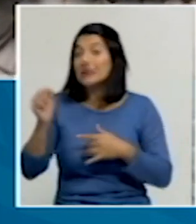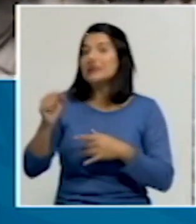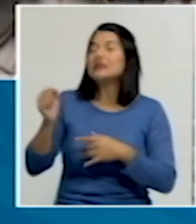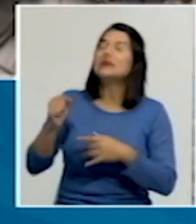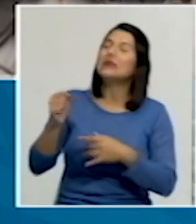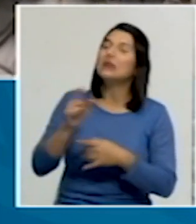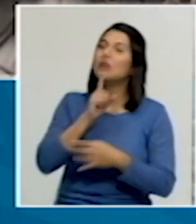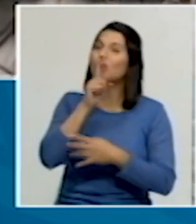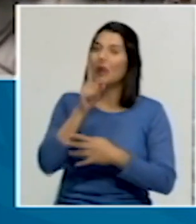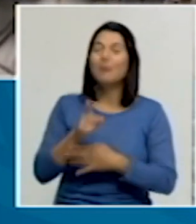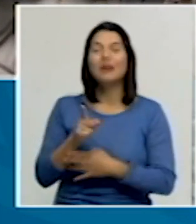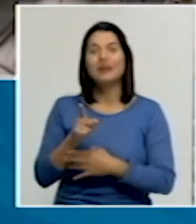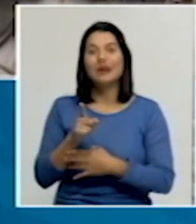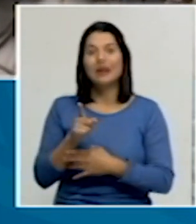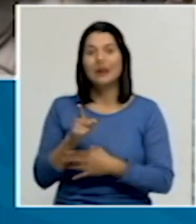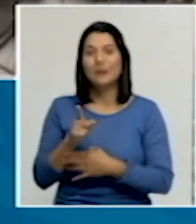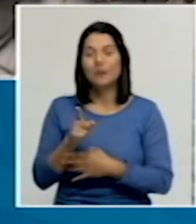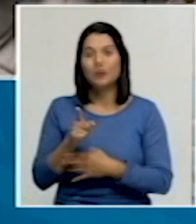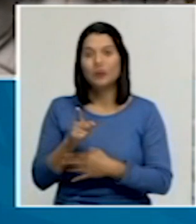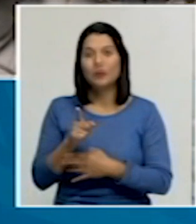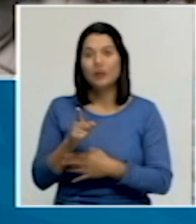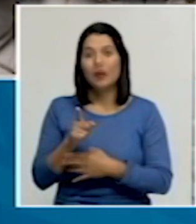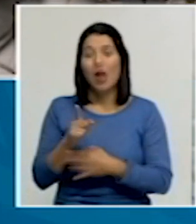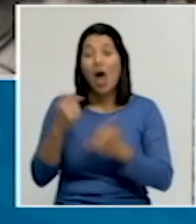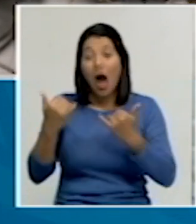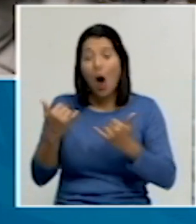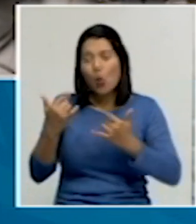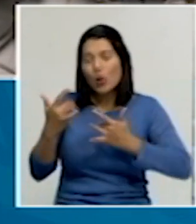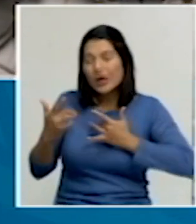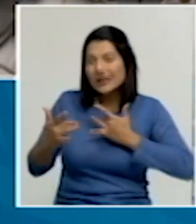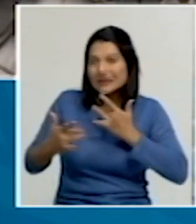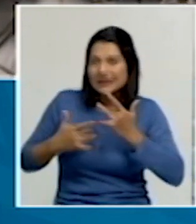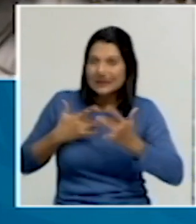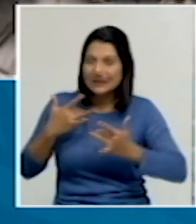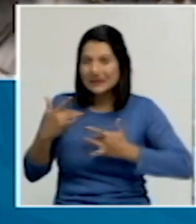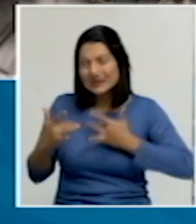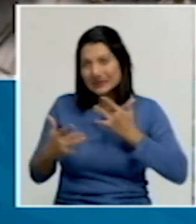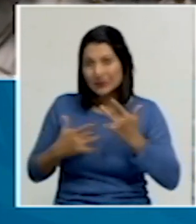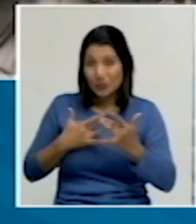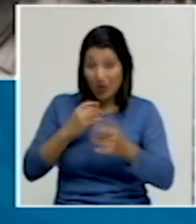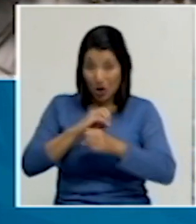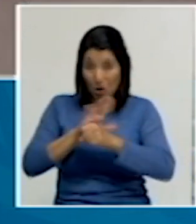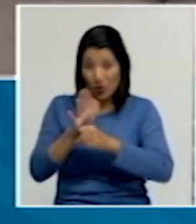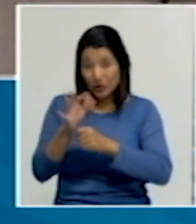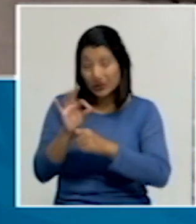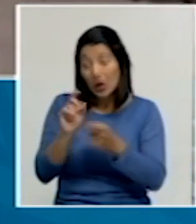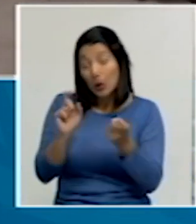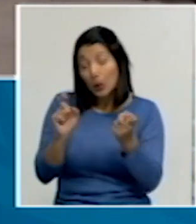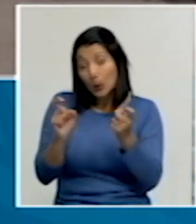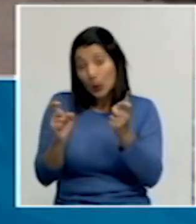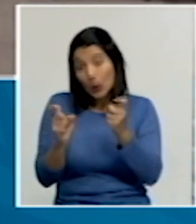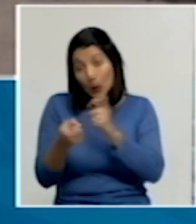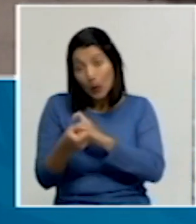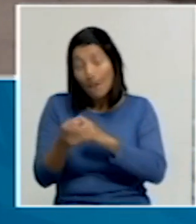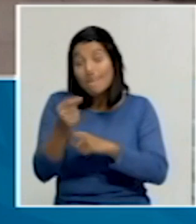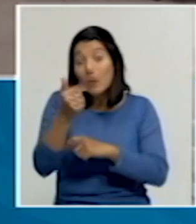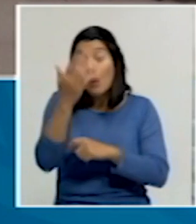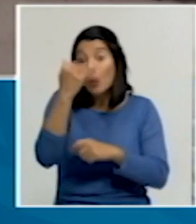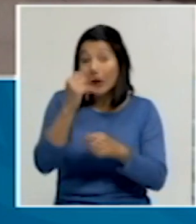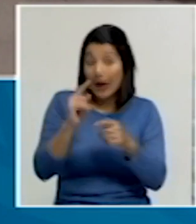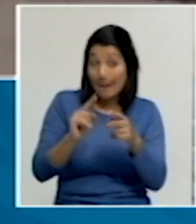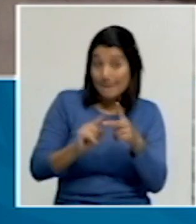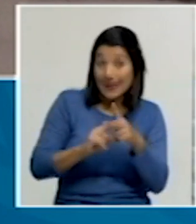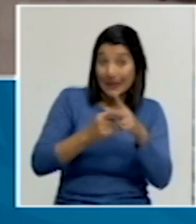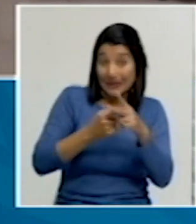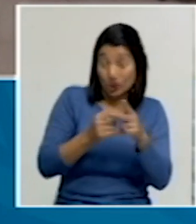en realidad la sintomatología ha cambiado un poco, porque al principio con la